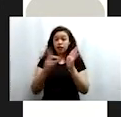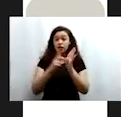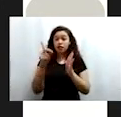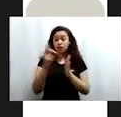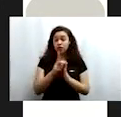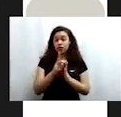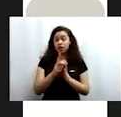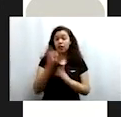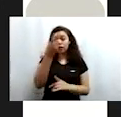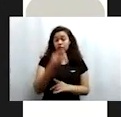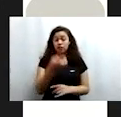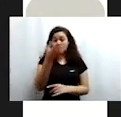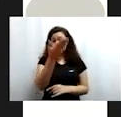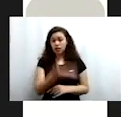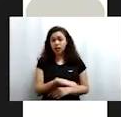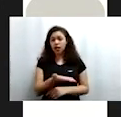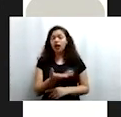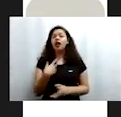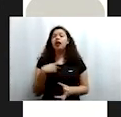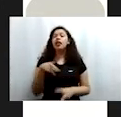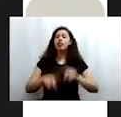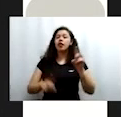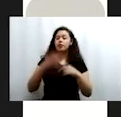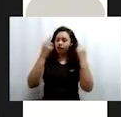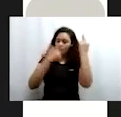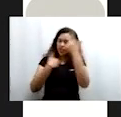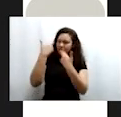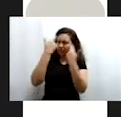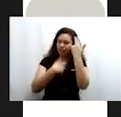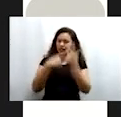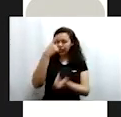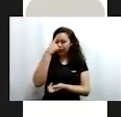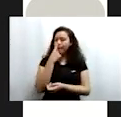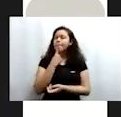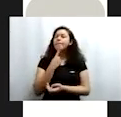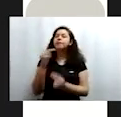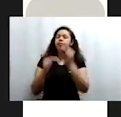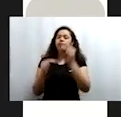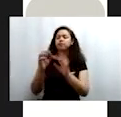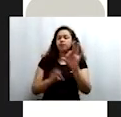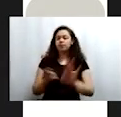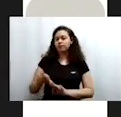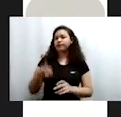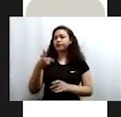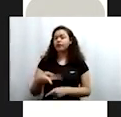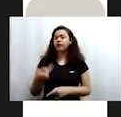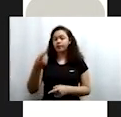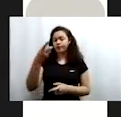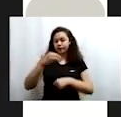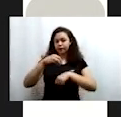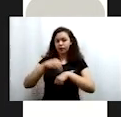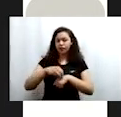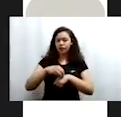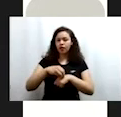va a depender directamente el análisis de los puestos. Es quien va a determinar ese análisis